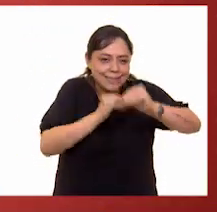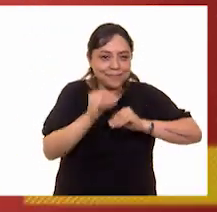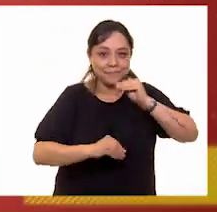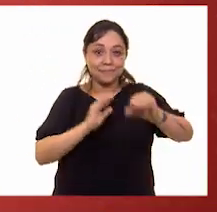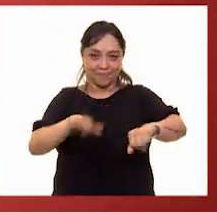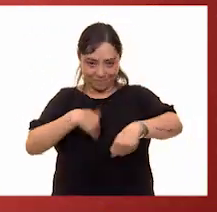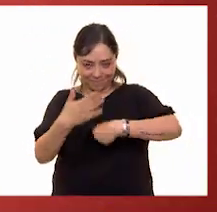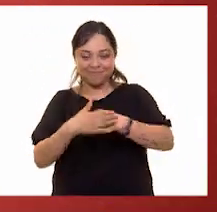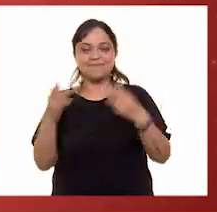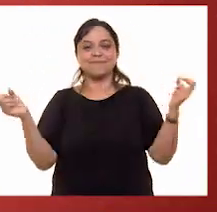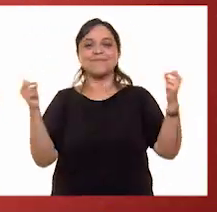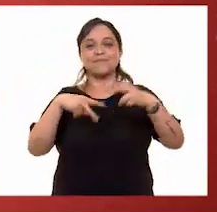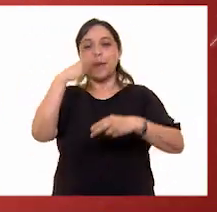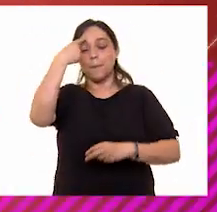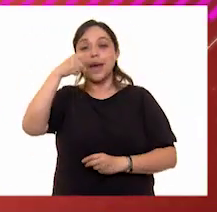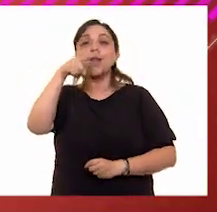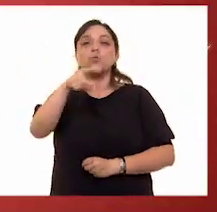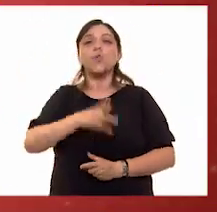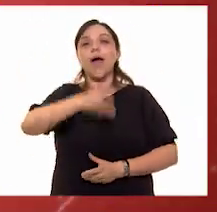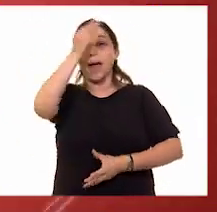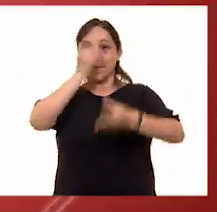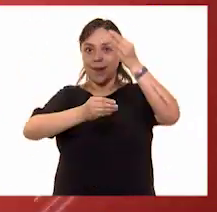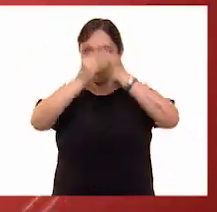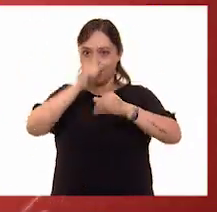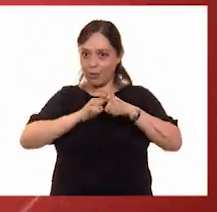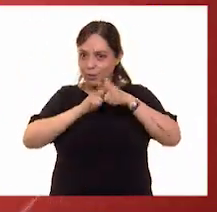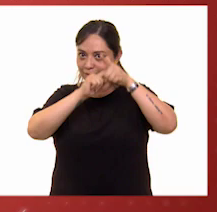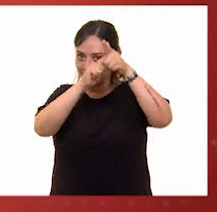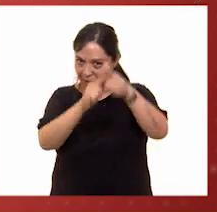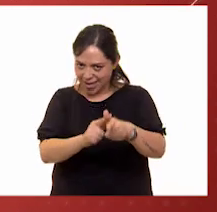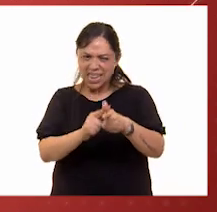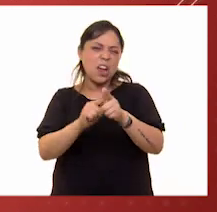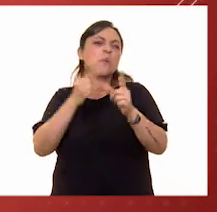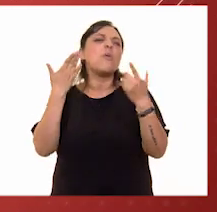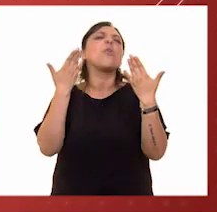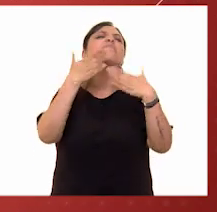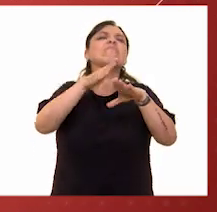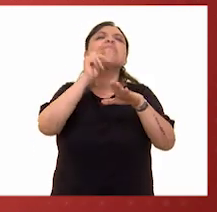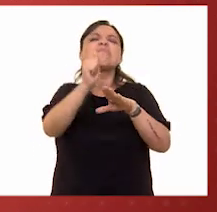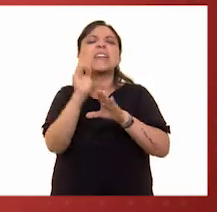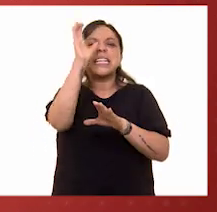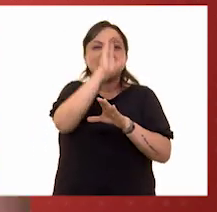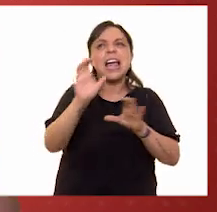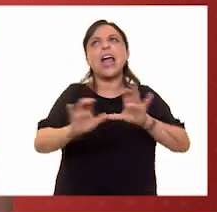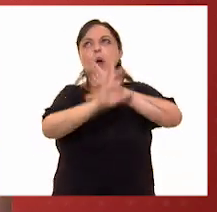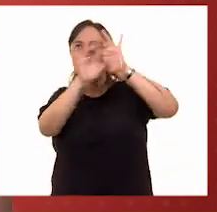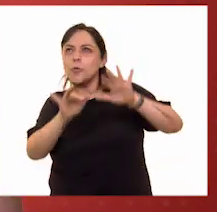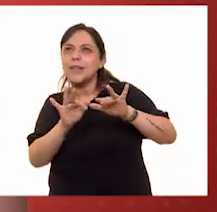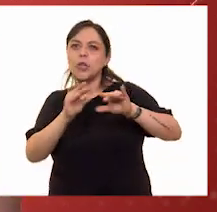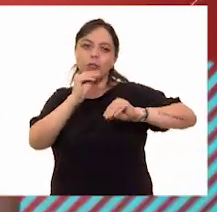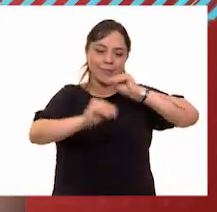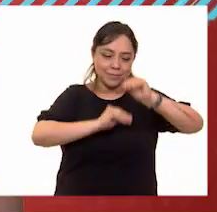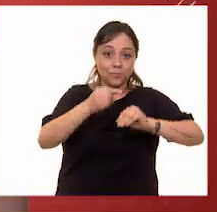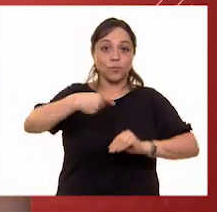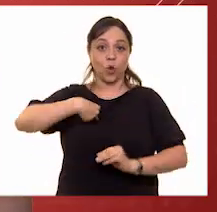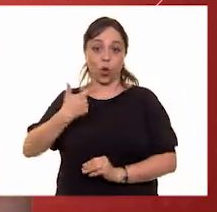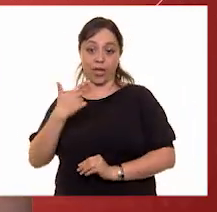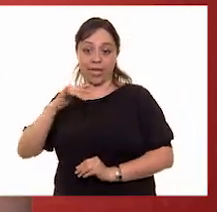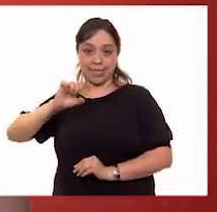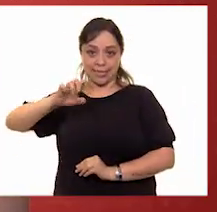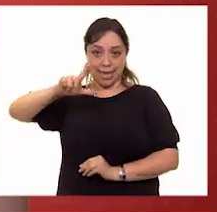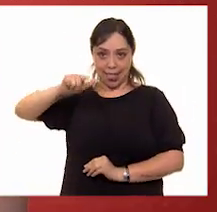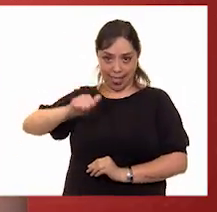vemos pronto para que puedas seguir aprendiendo más sobre las ciencias de la computación y programación. Yo soy Gisela